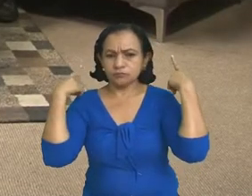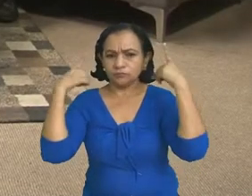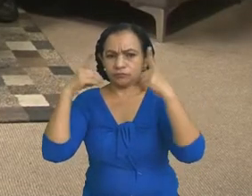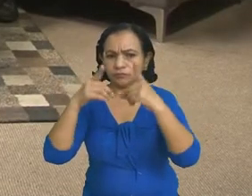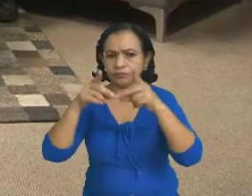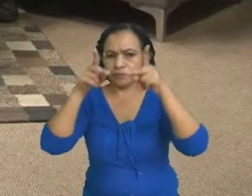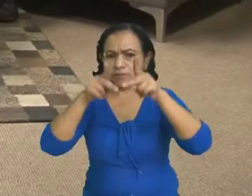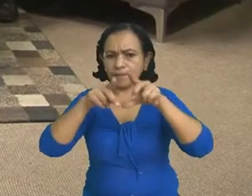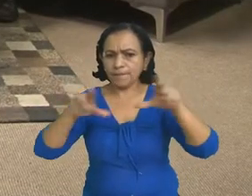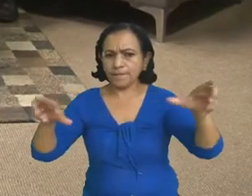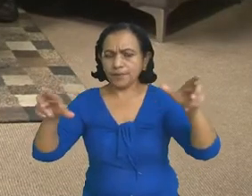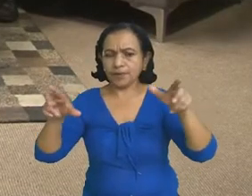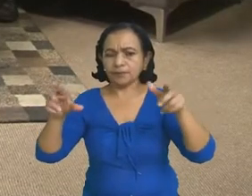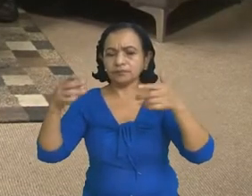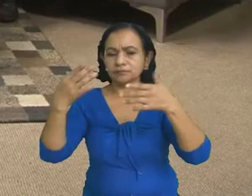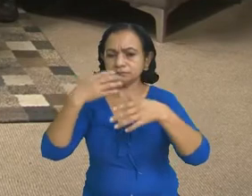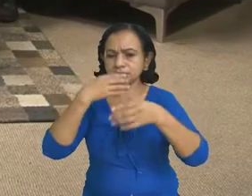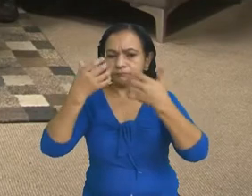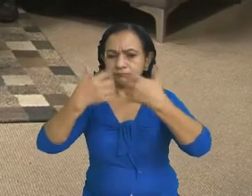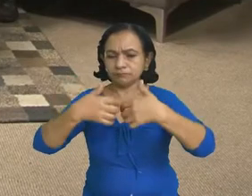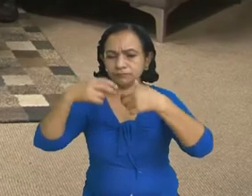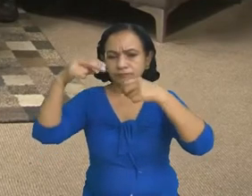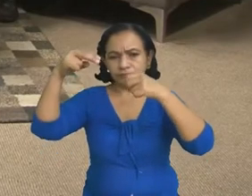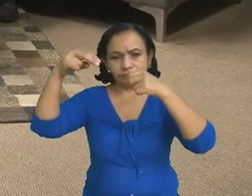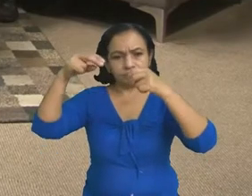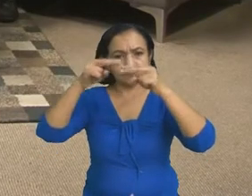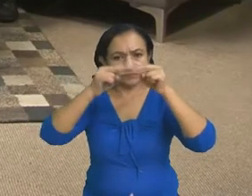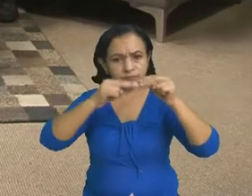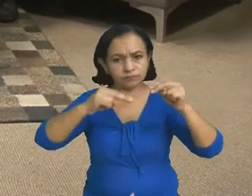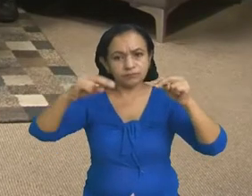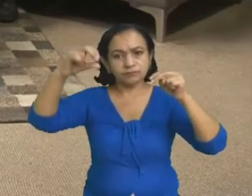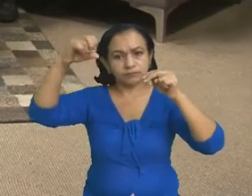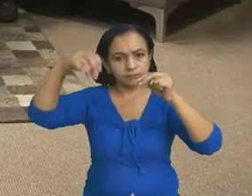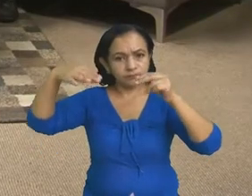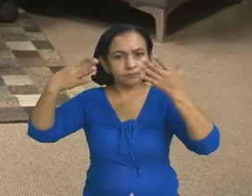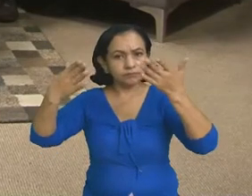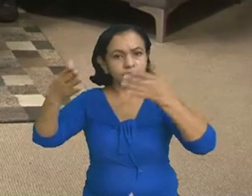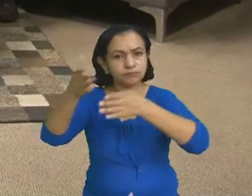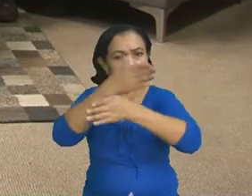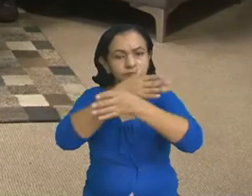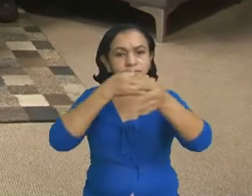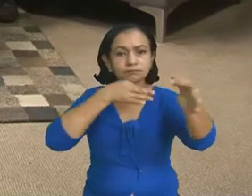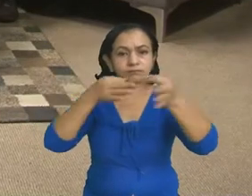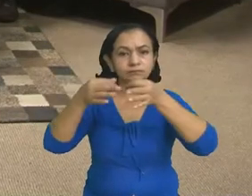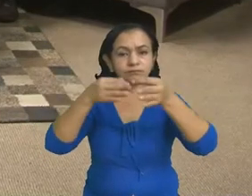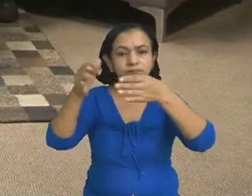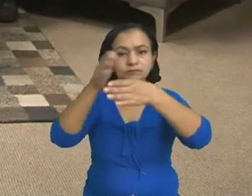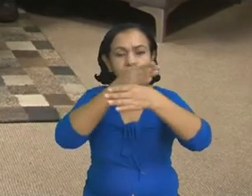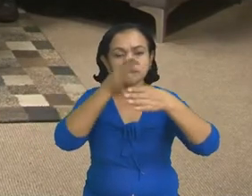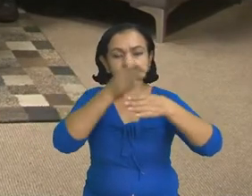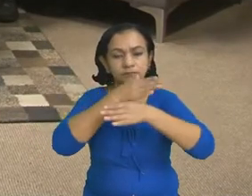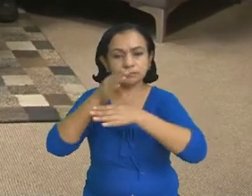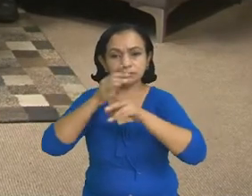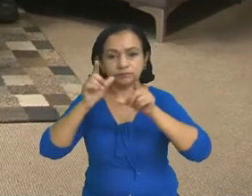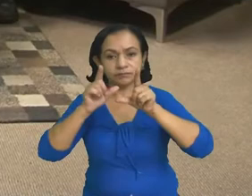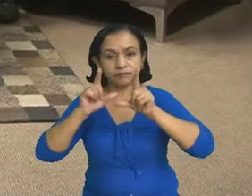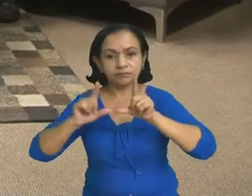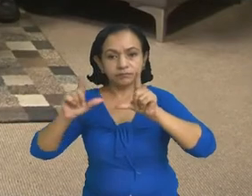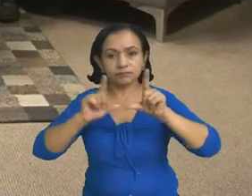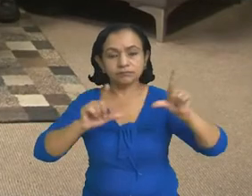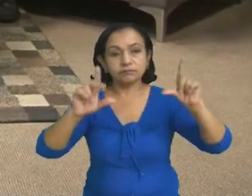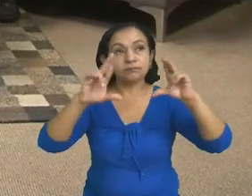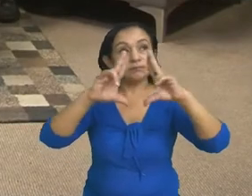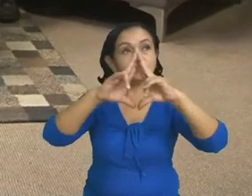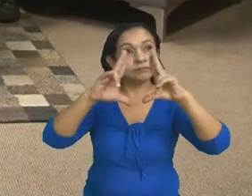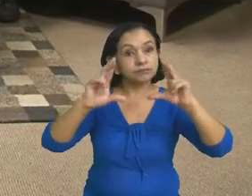Natrel. Compañero, pues usted mencionaba aspectos muy importantes referidos a las subestaciones que están instalándose en varias partes del